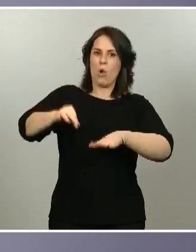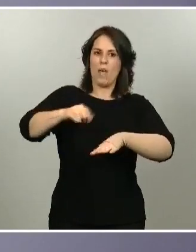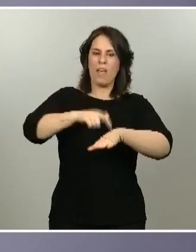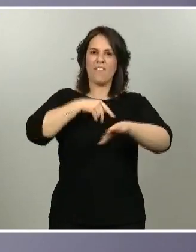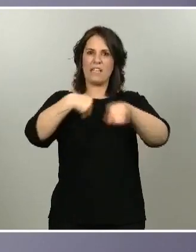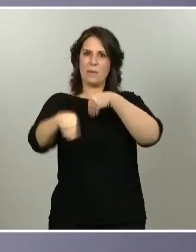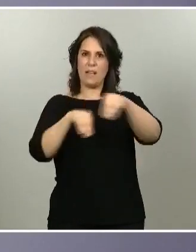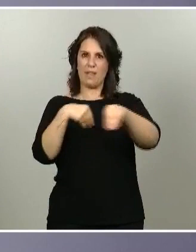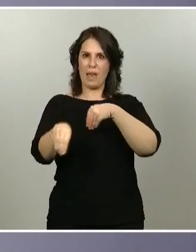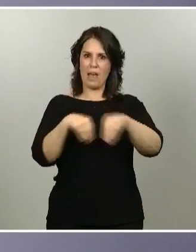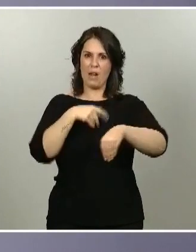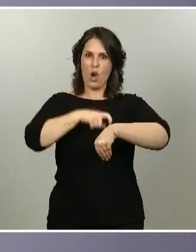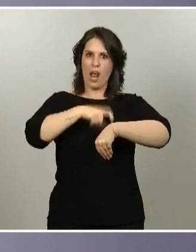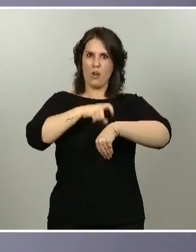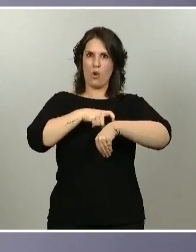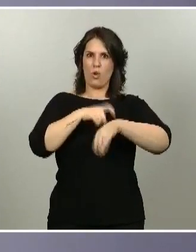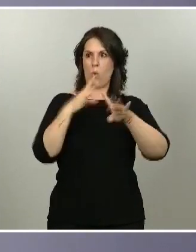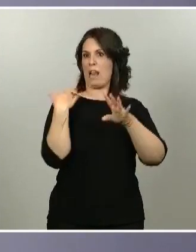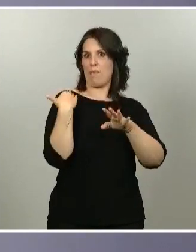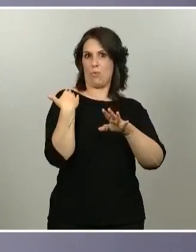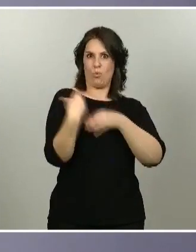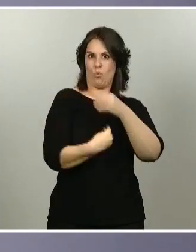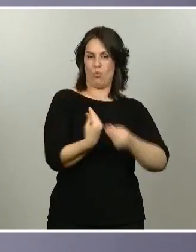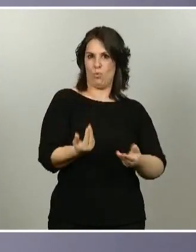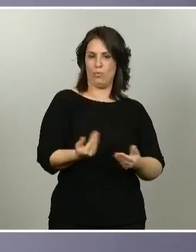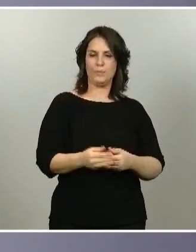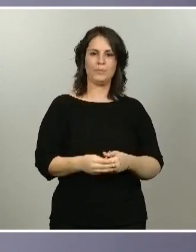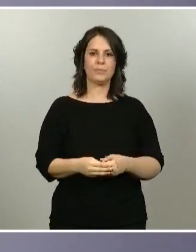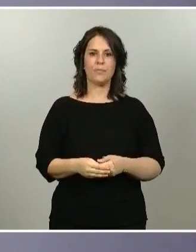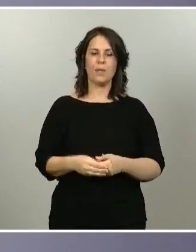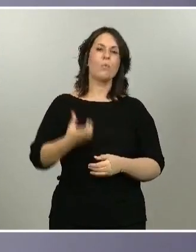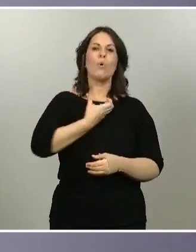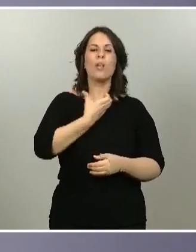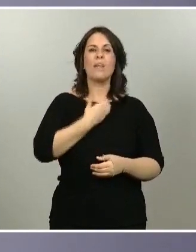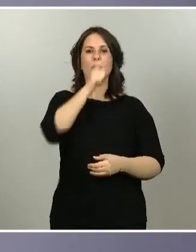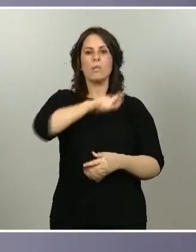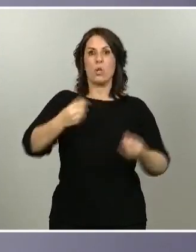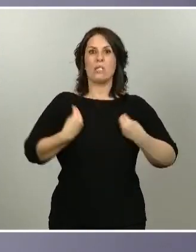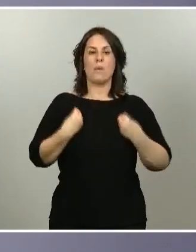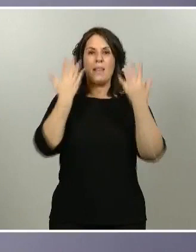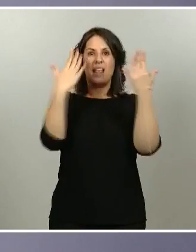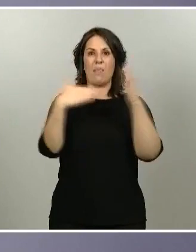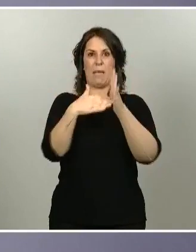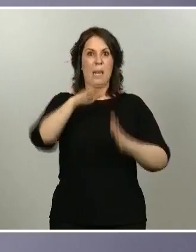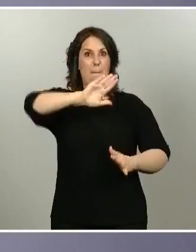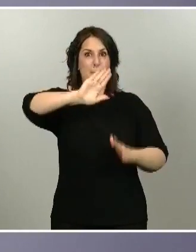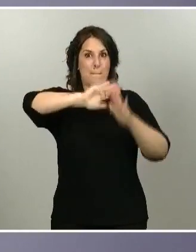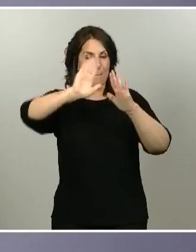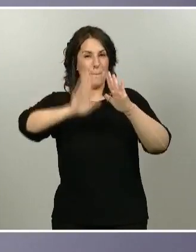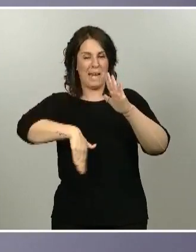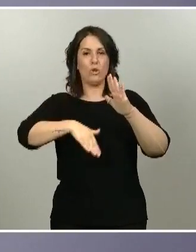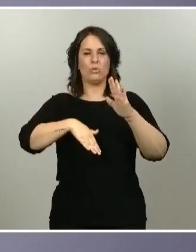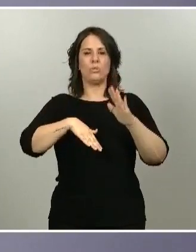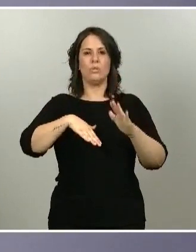flexibilizado recientemente. Los municipios de menos de 10.000 habitantes han sido en general menos afectados por